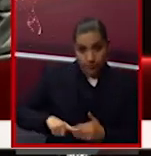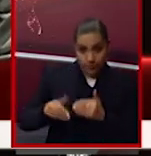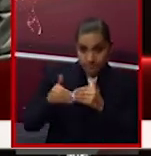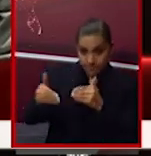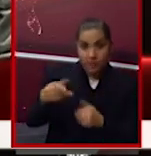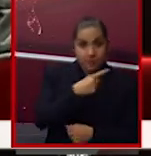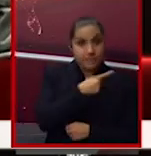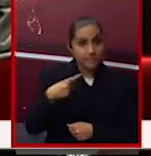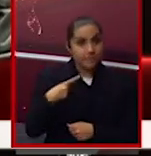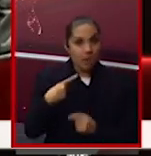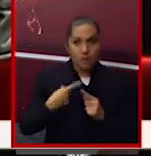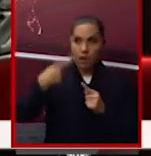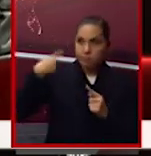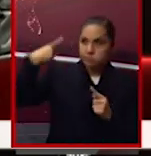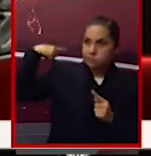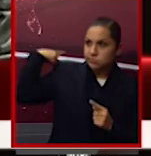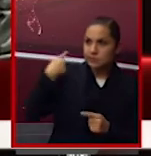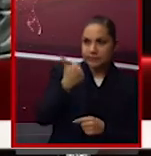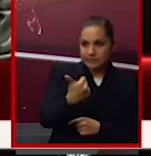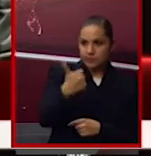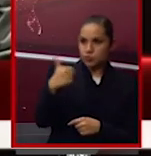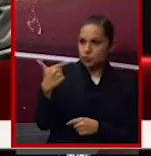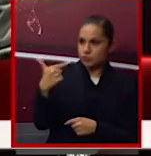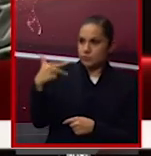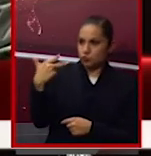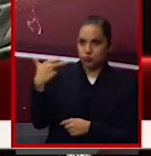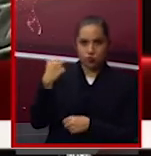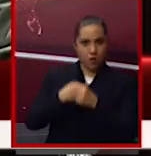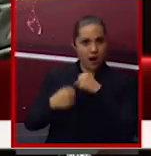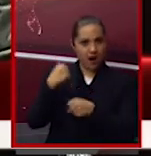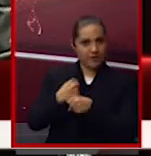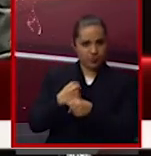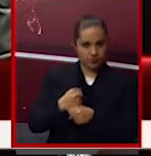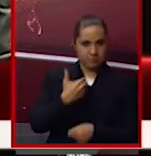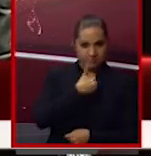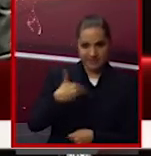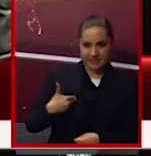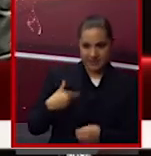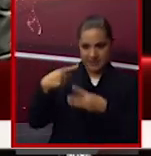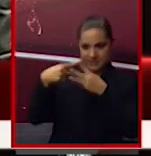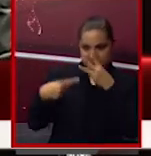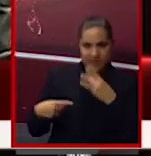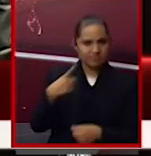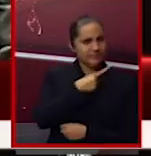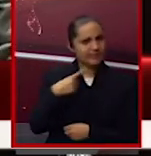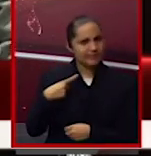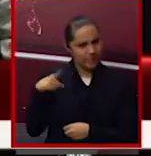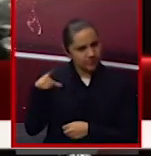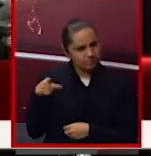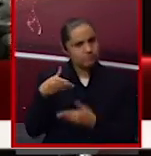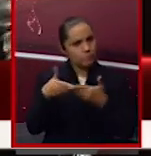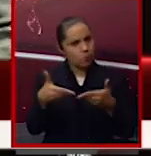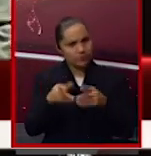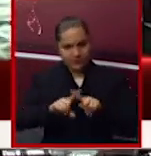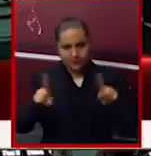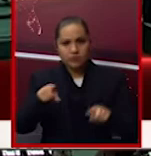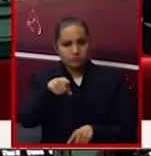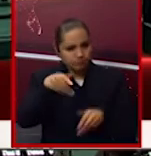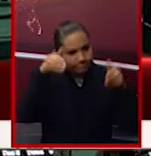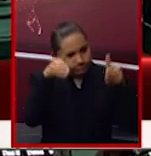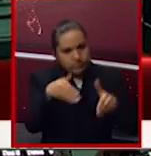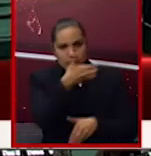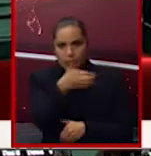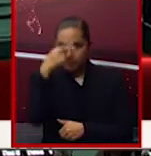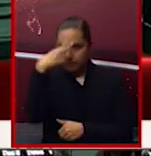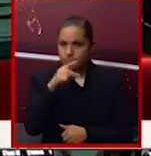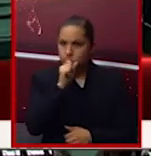3 sexenios, iniciar un nuevo proyecto de desarrollo para el campo mexicano. Bueno, y en su